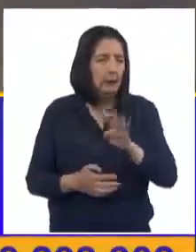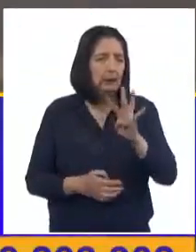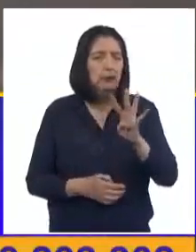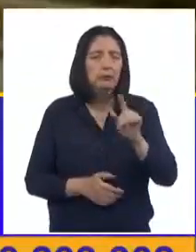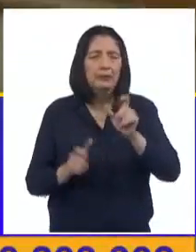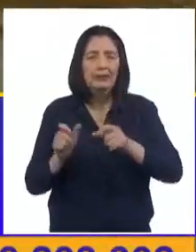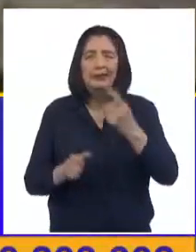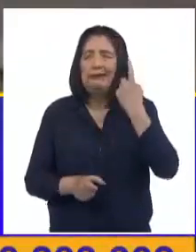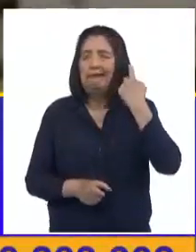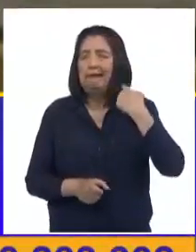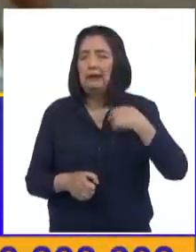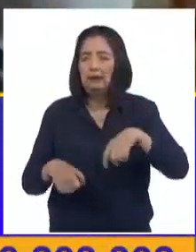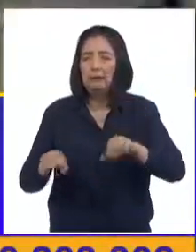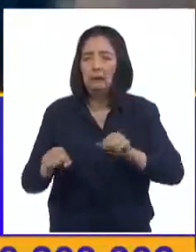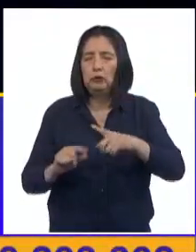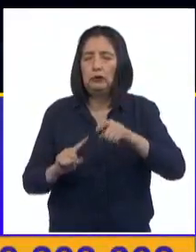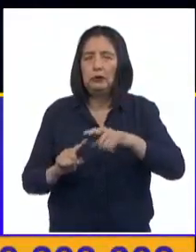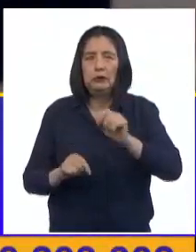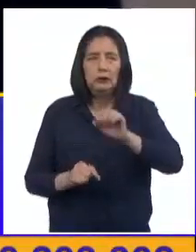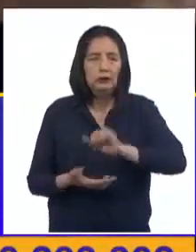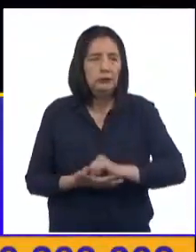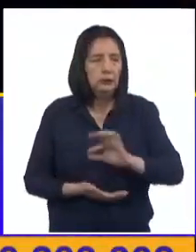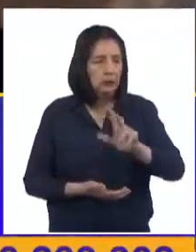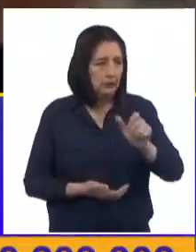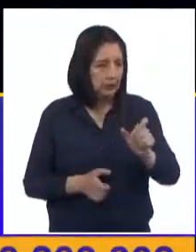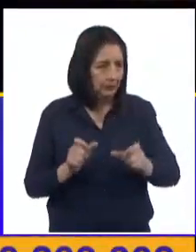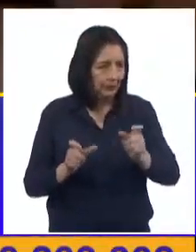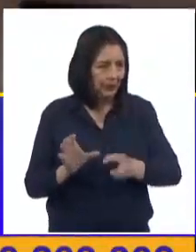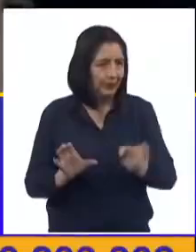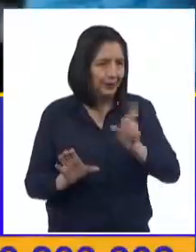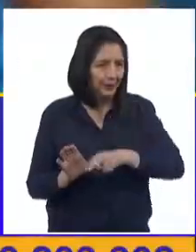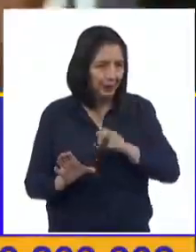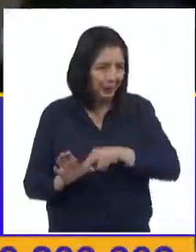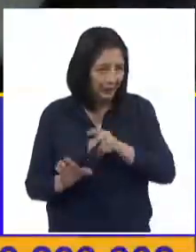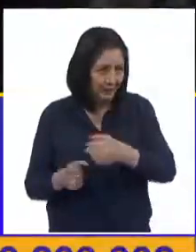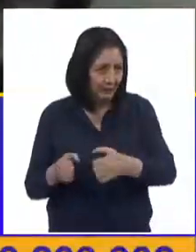fingían ser mototaxistas para robarle a sus pasajeros.